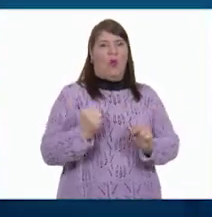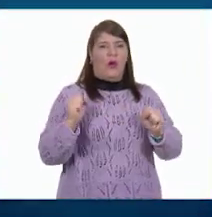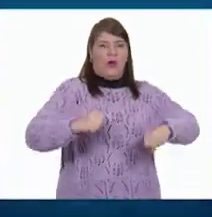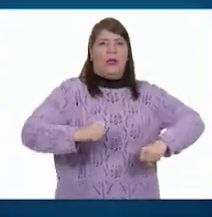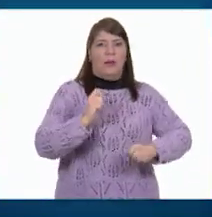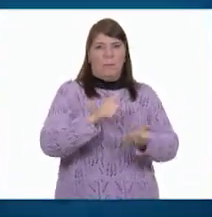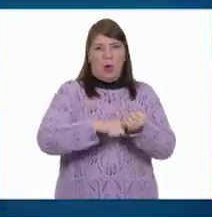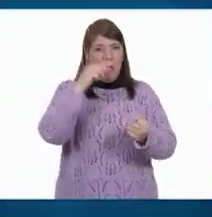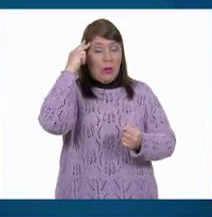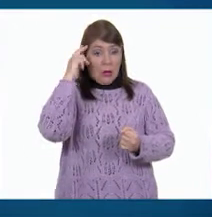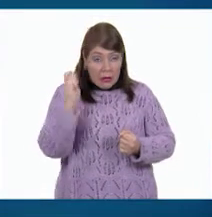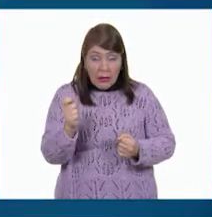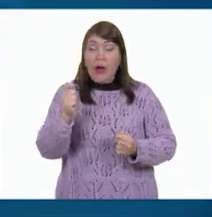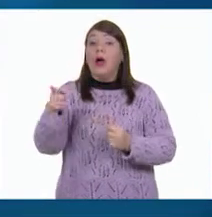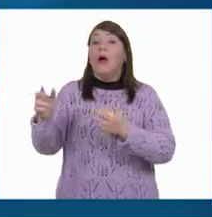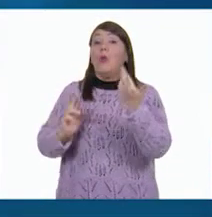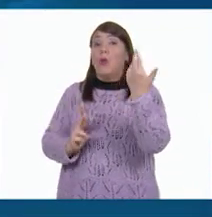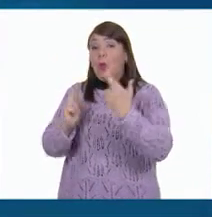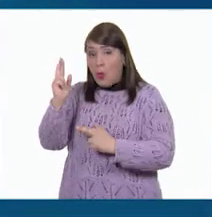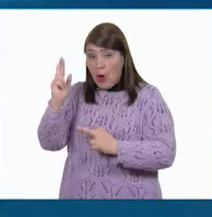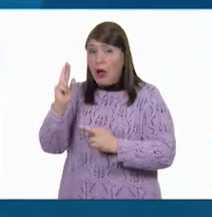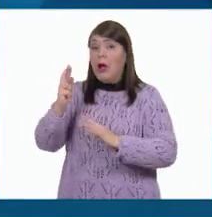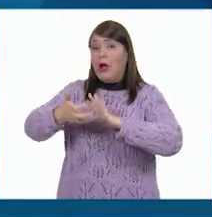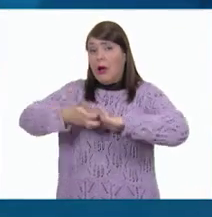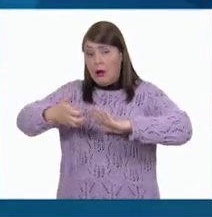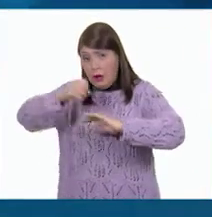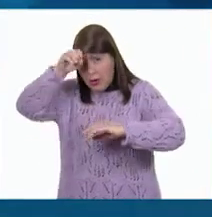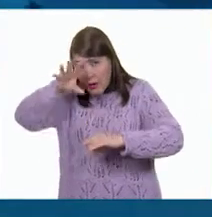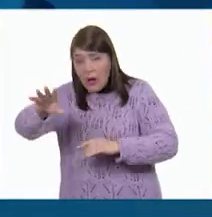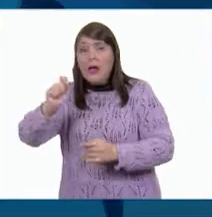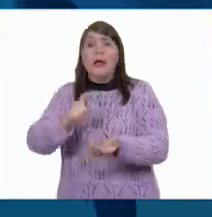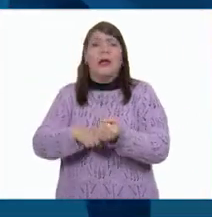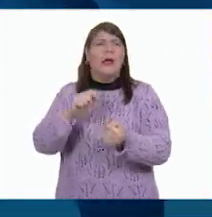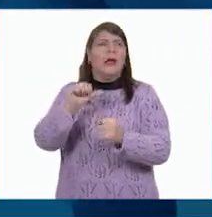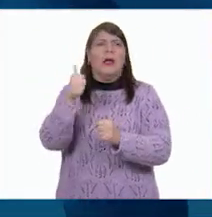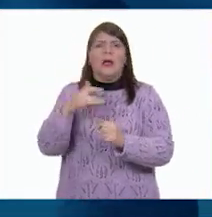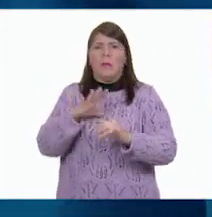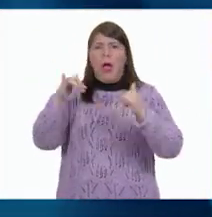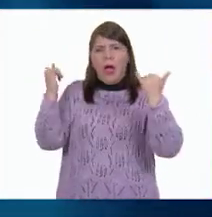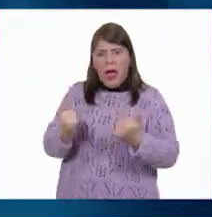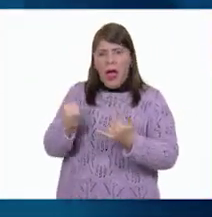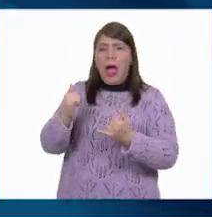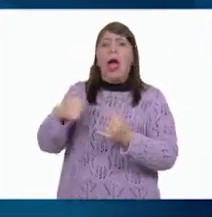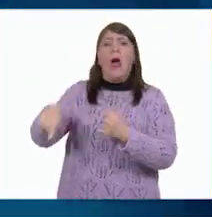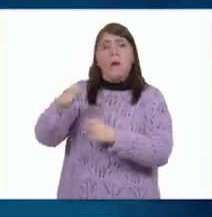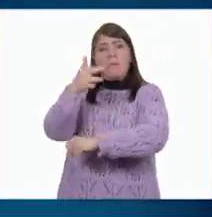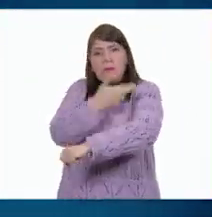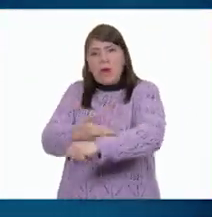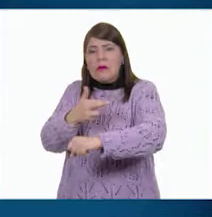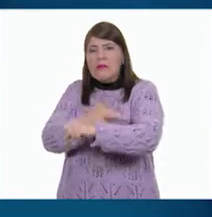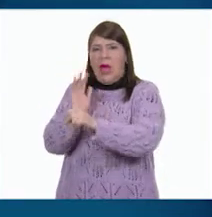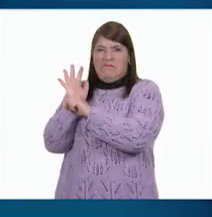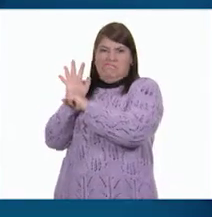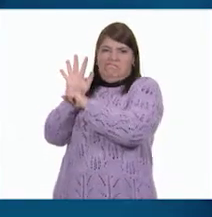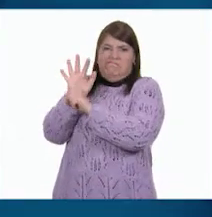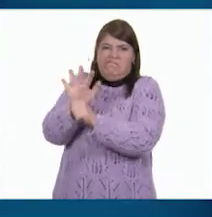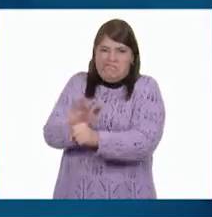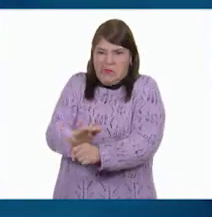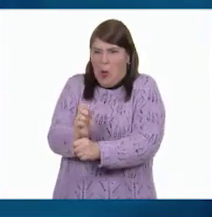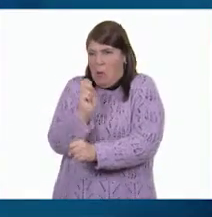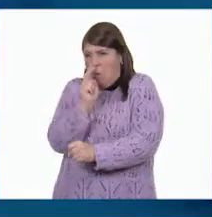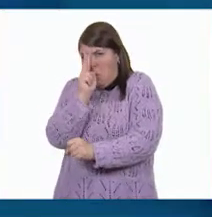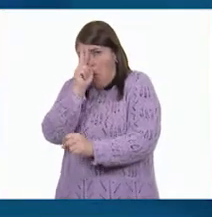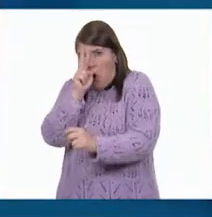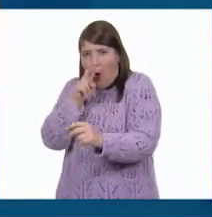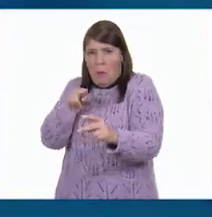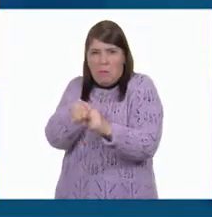huelga de los mineros como la rebelión de los hilanderos fueron resueltas mediante la represión y la